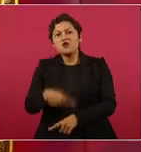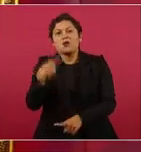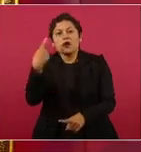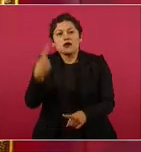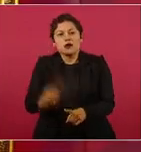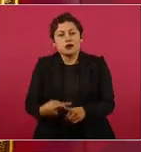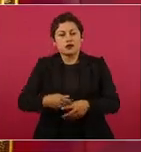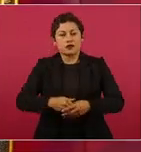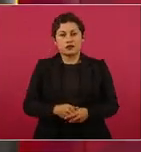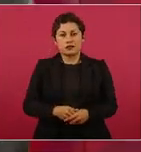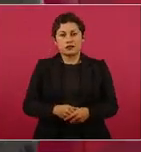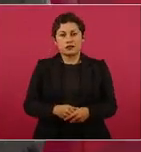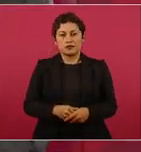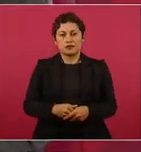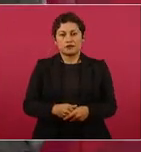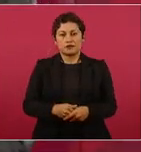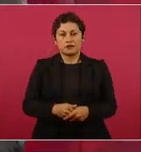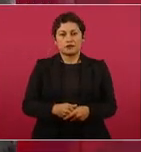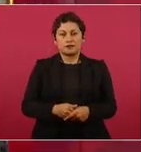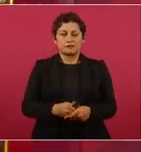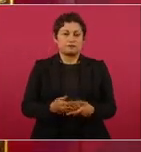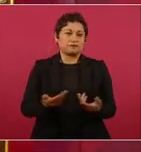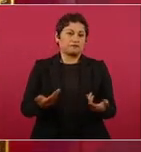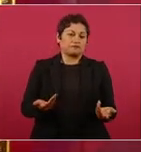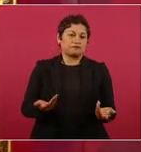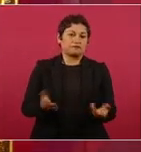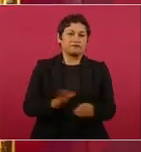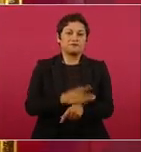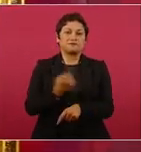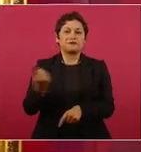Sí, además,